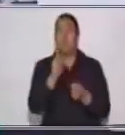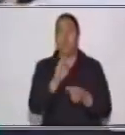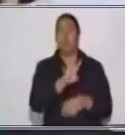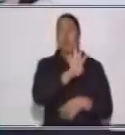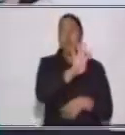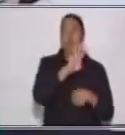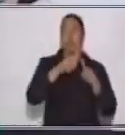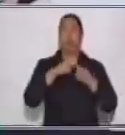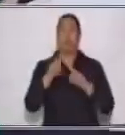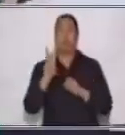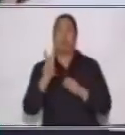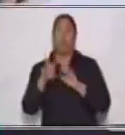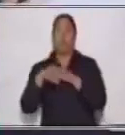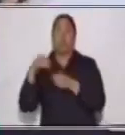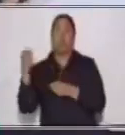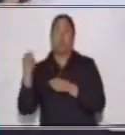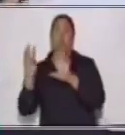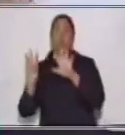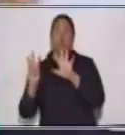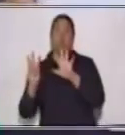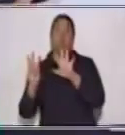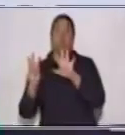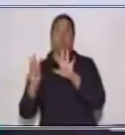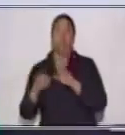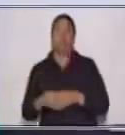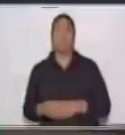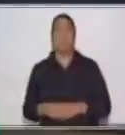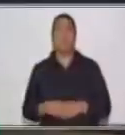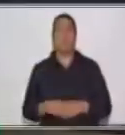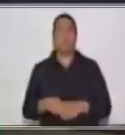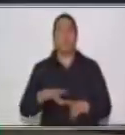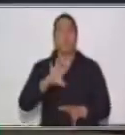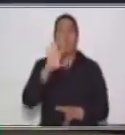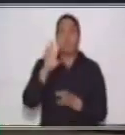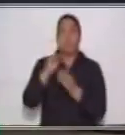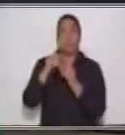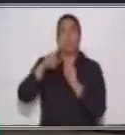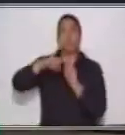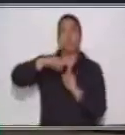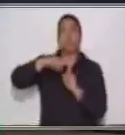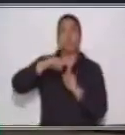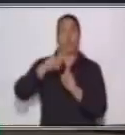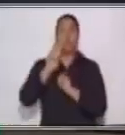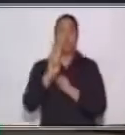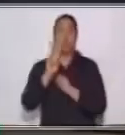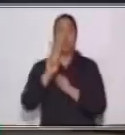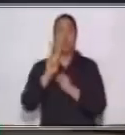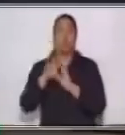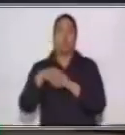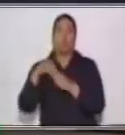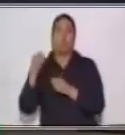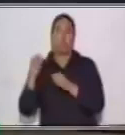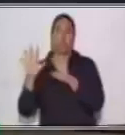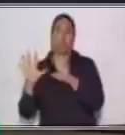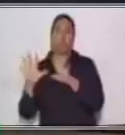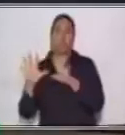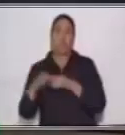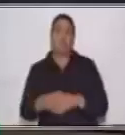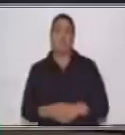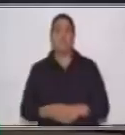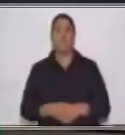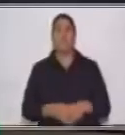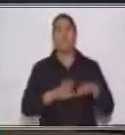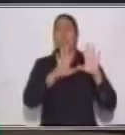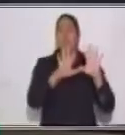da 8, y sumo el 2, 8 más 2 me dio 10, y 10